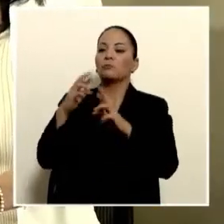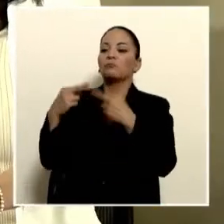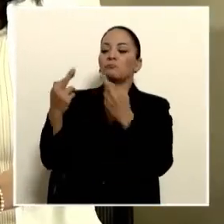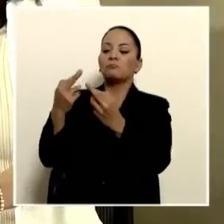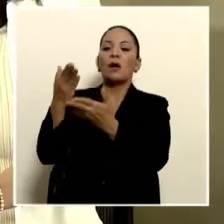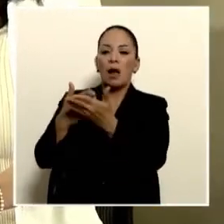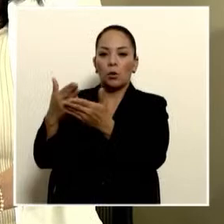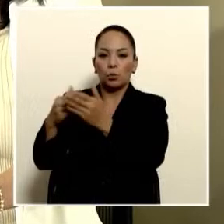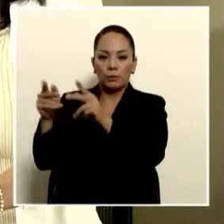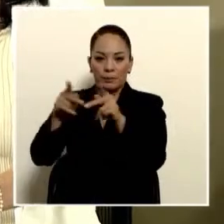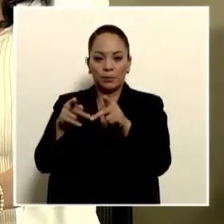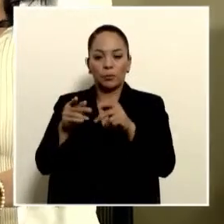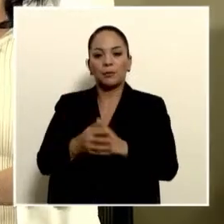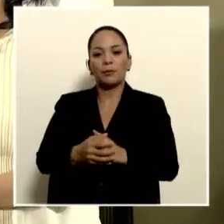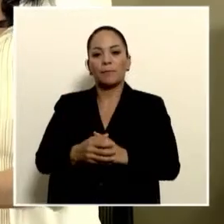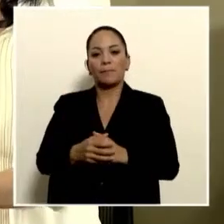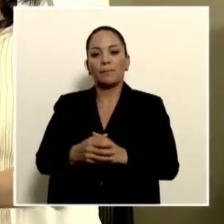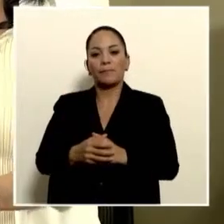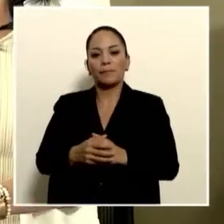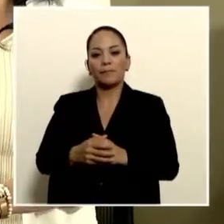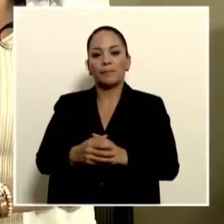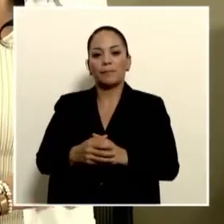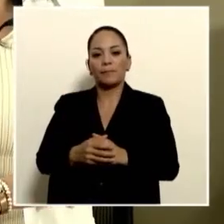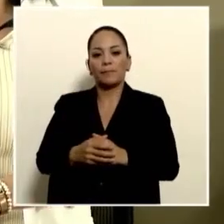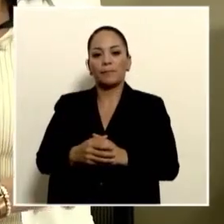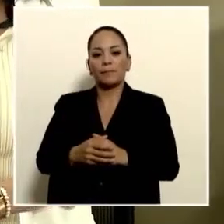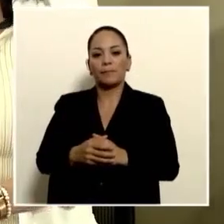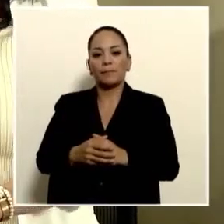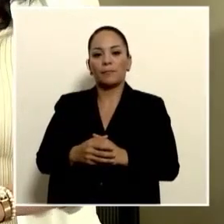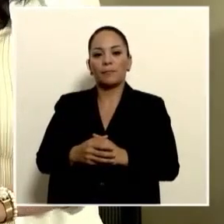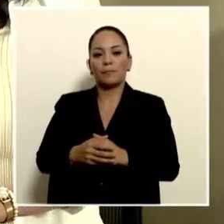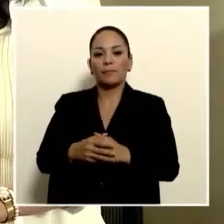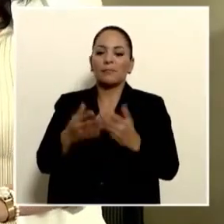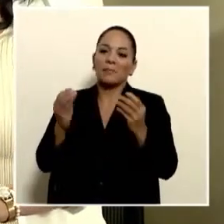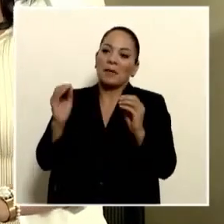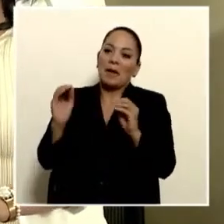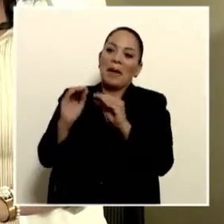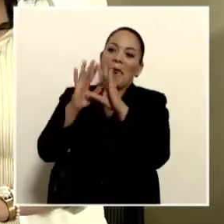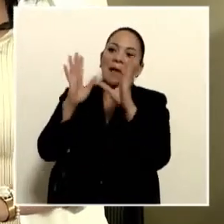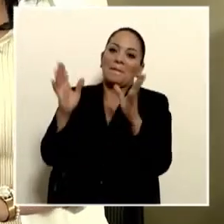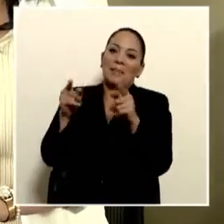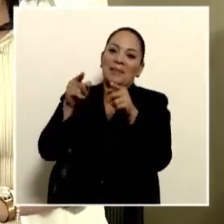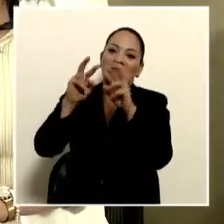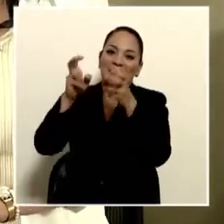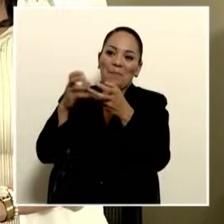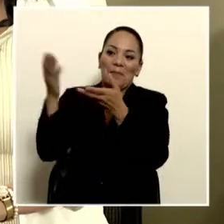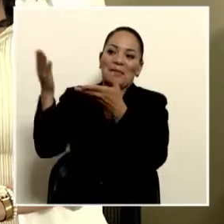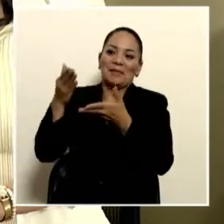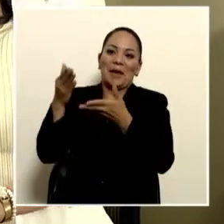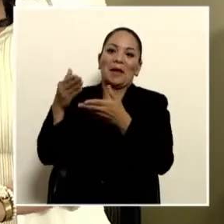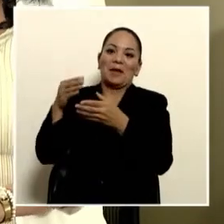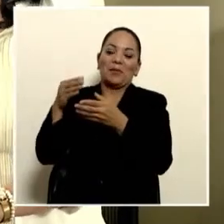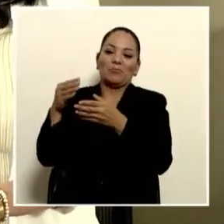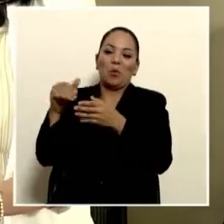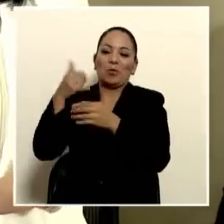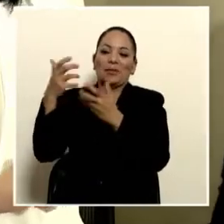algunos, pero claramente pues, no es de agrado para muchos, ¿verdad?